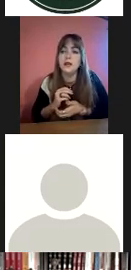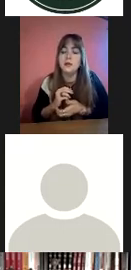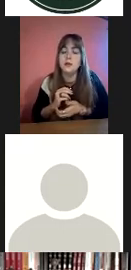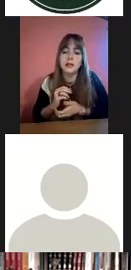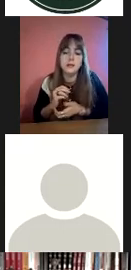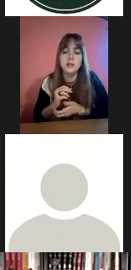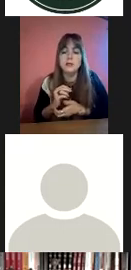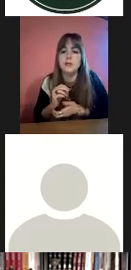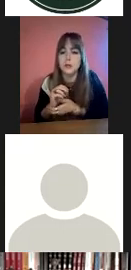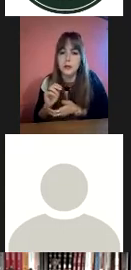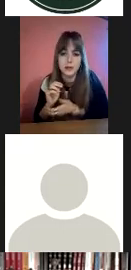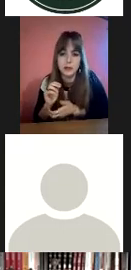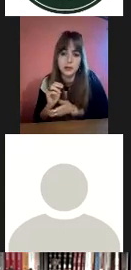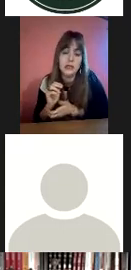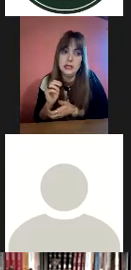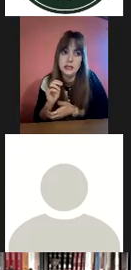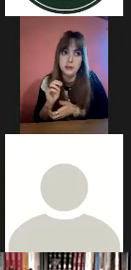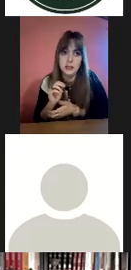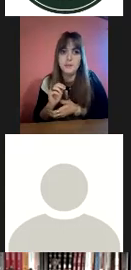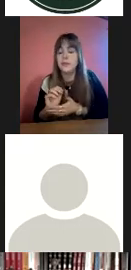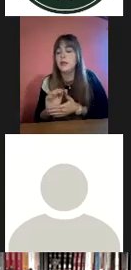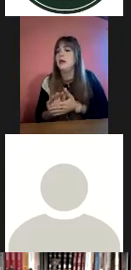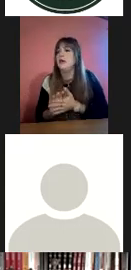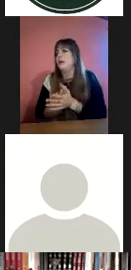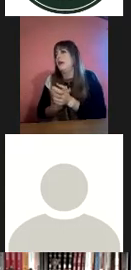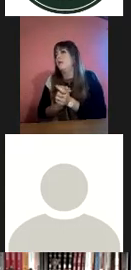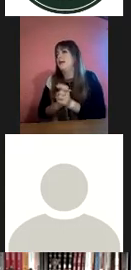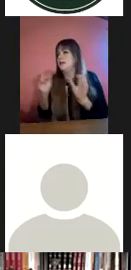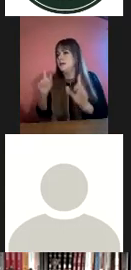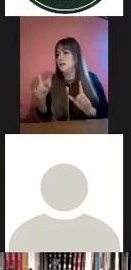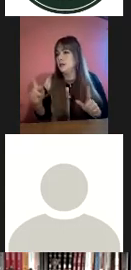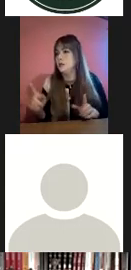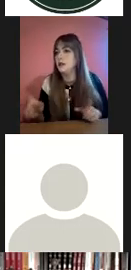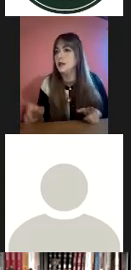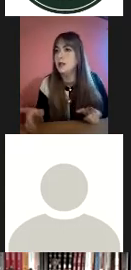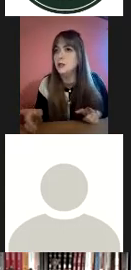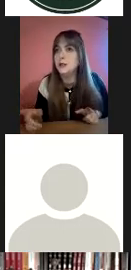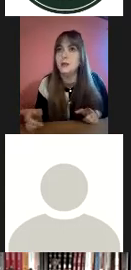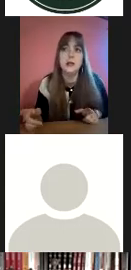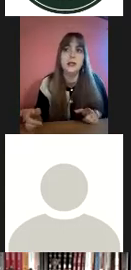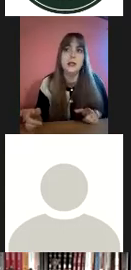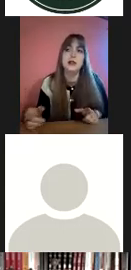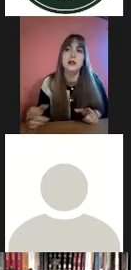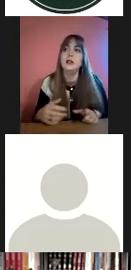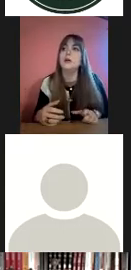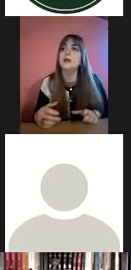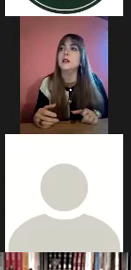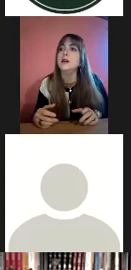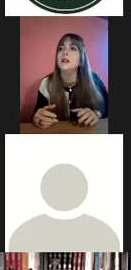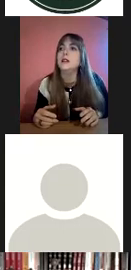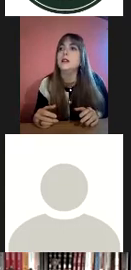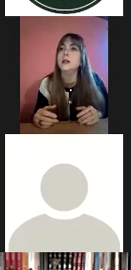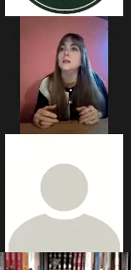en la vía pública también es una forma de matarlos indirectamente. Antes de ver la diapositiva, también les quería